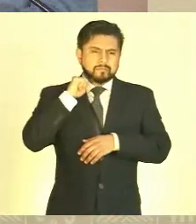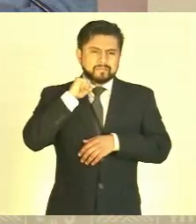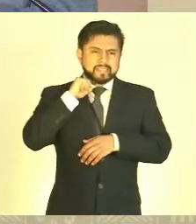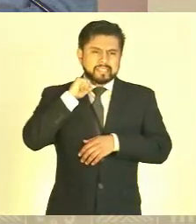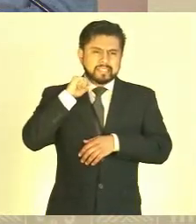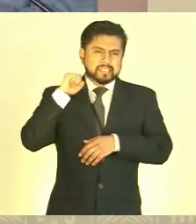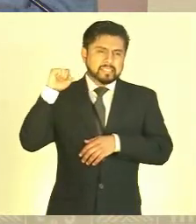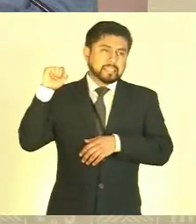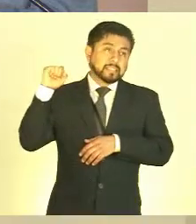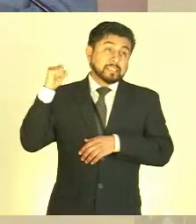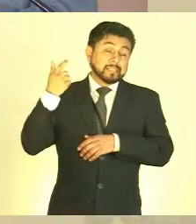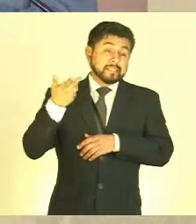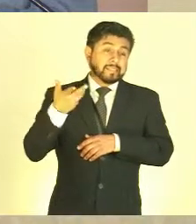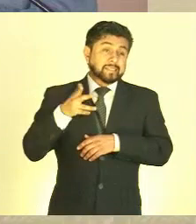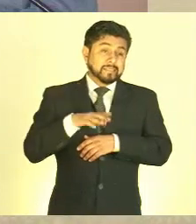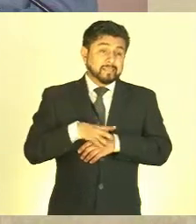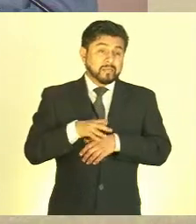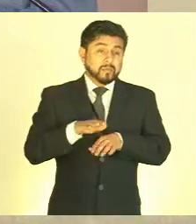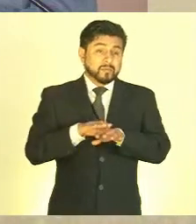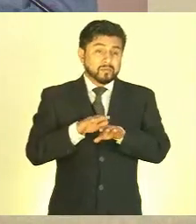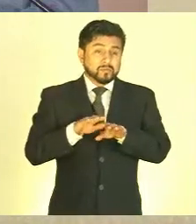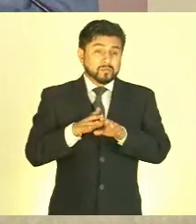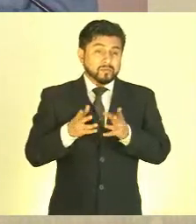a quien tú...